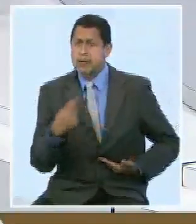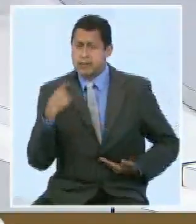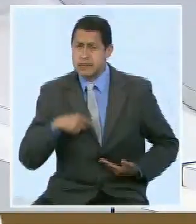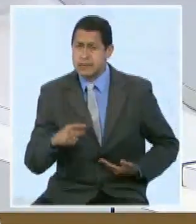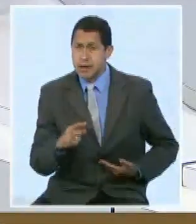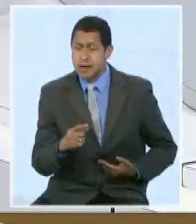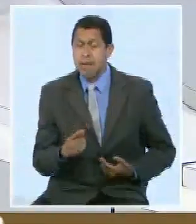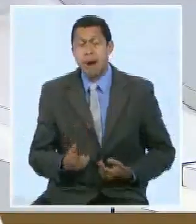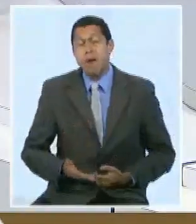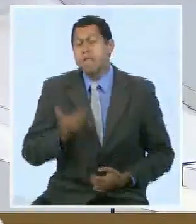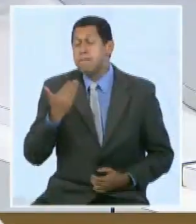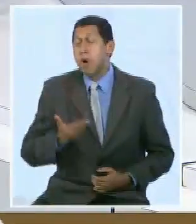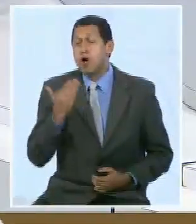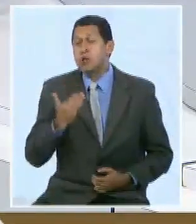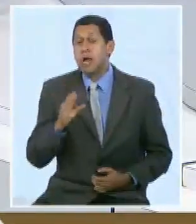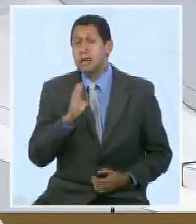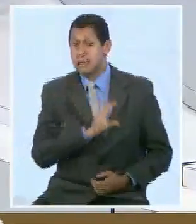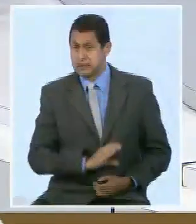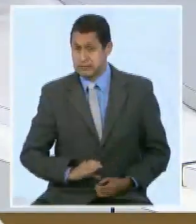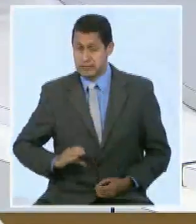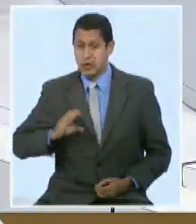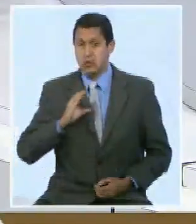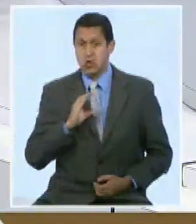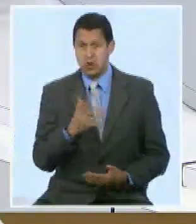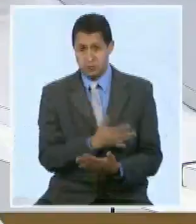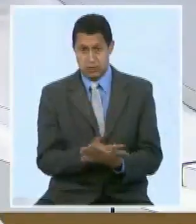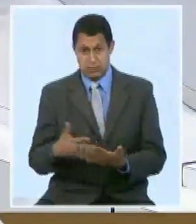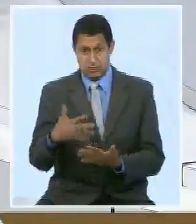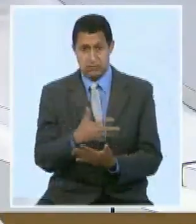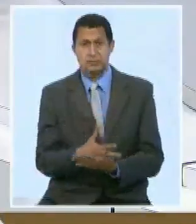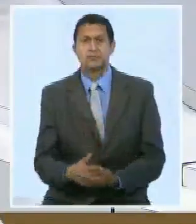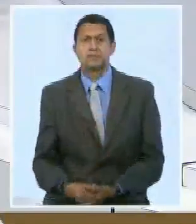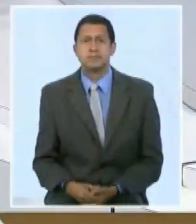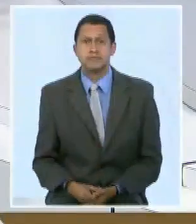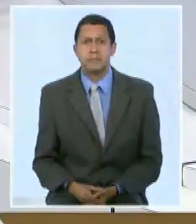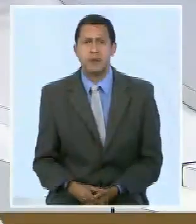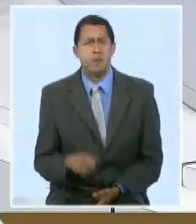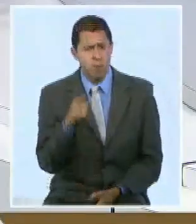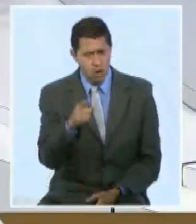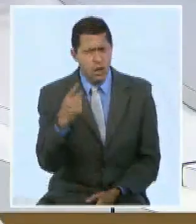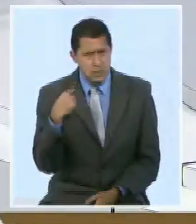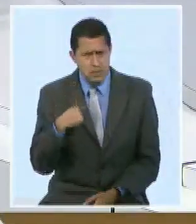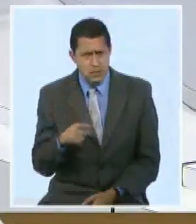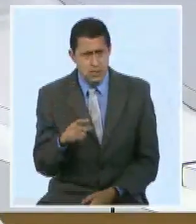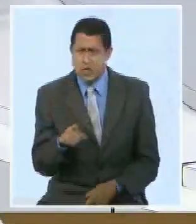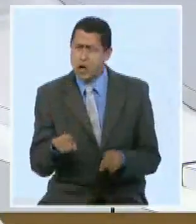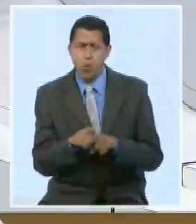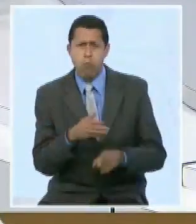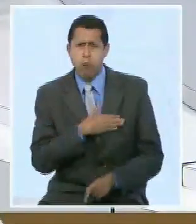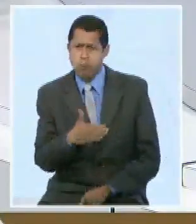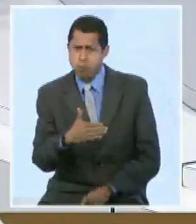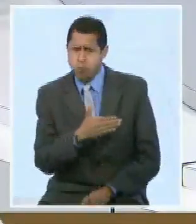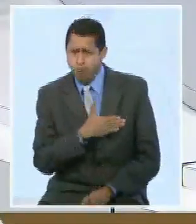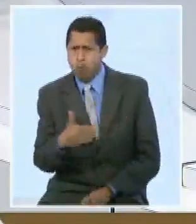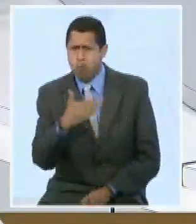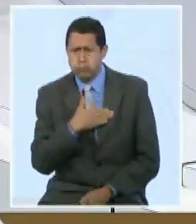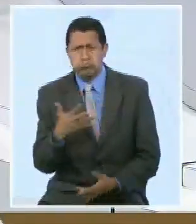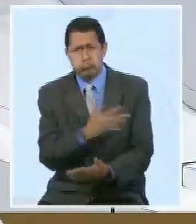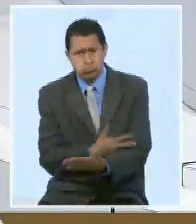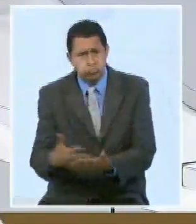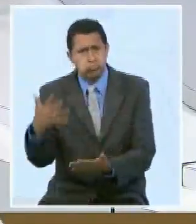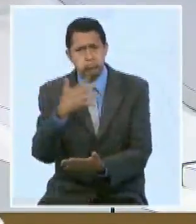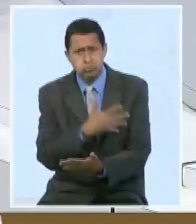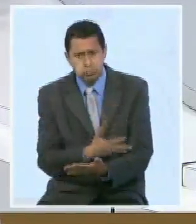la estructura más importante del sistema cardio circulatorio ya que actúa como una bomba que impulsa la sangre